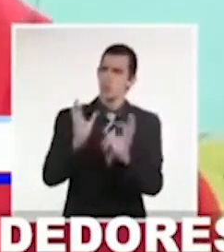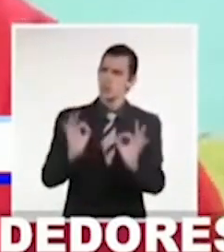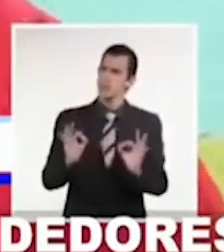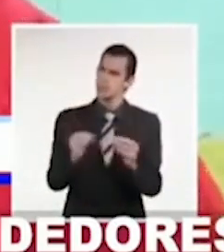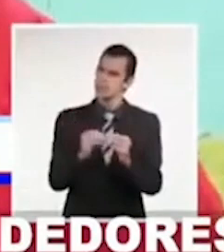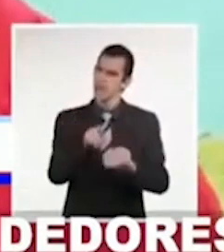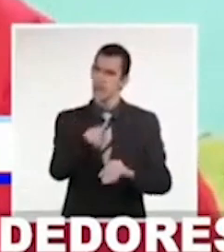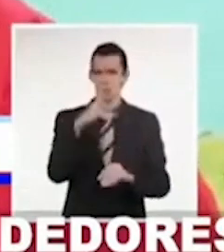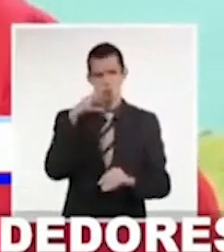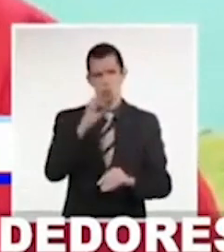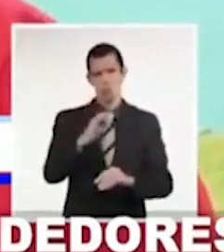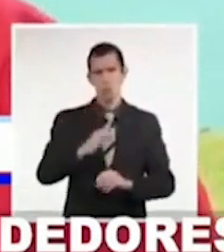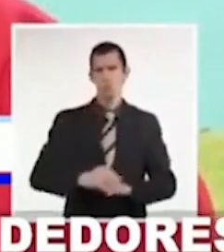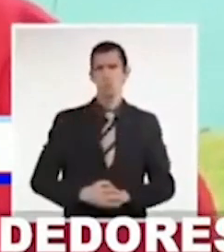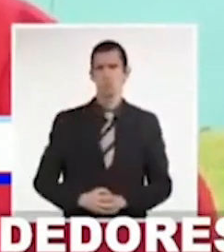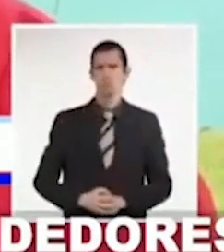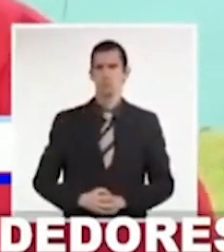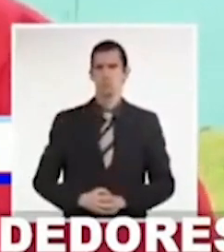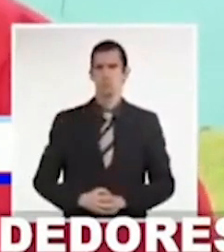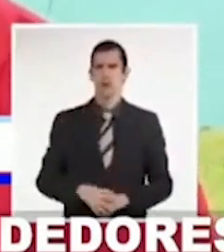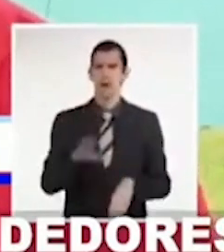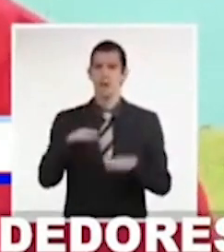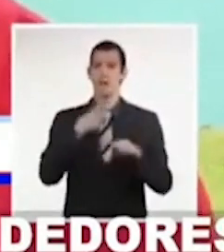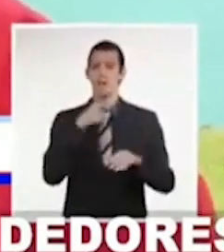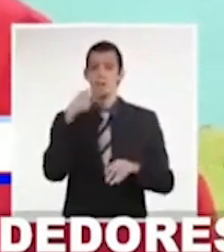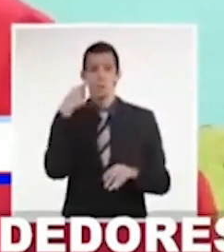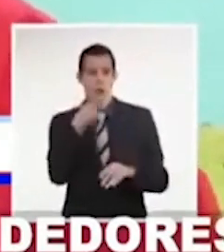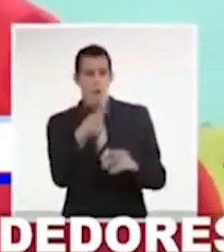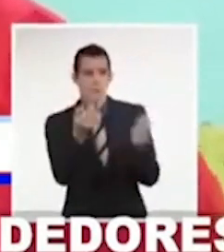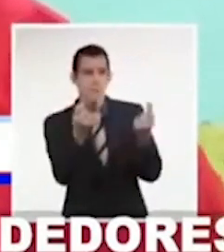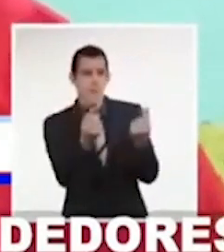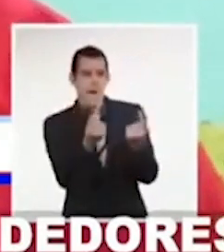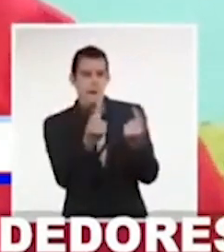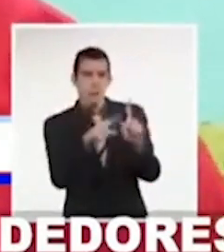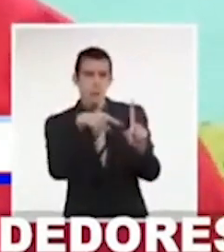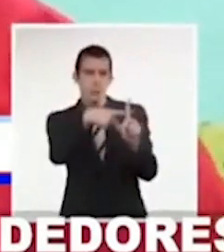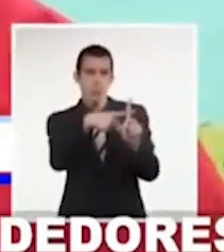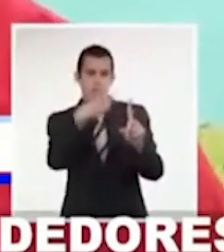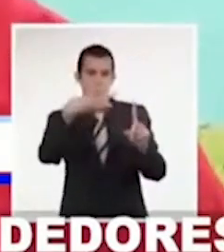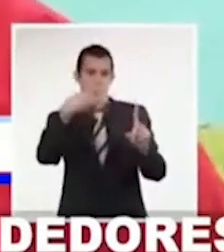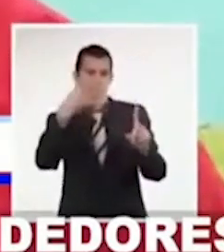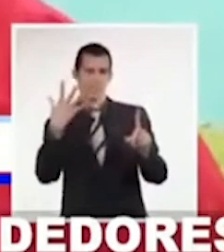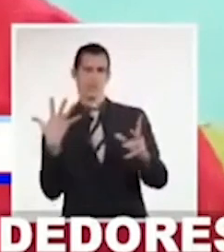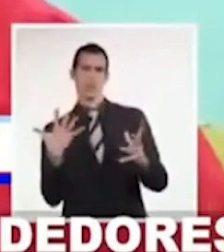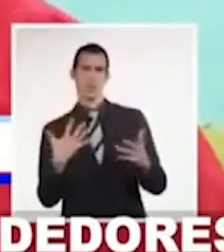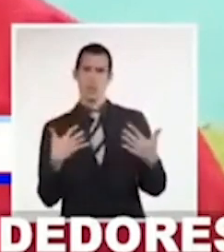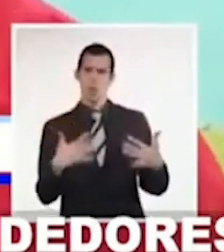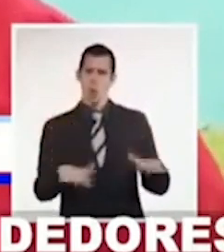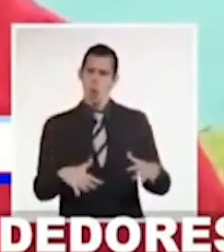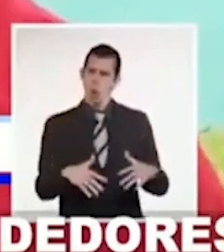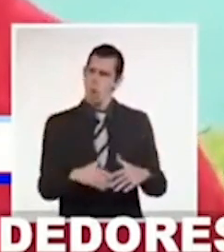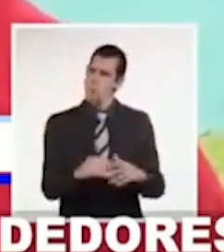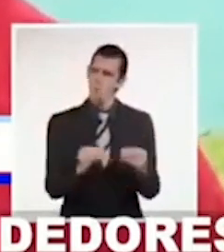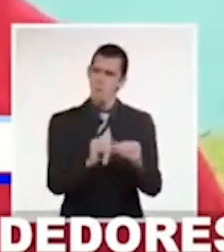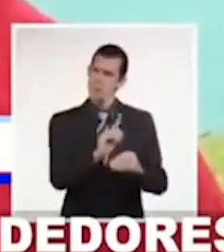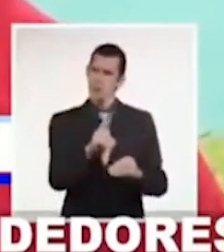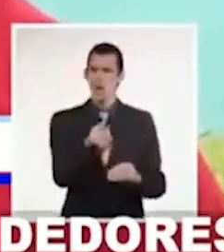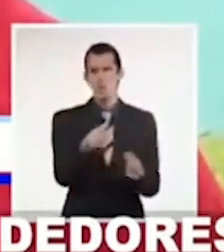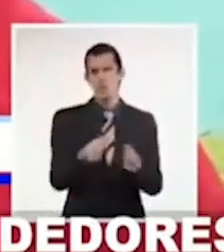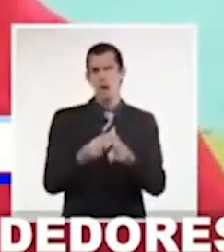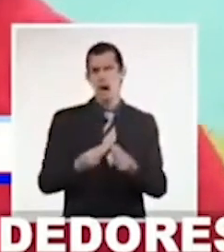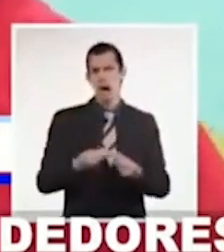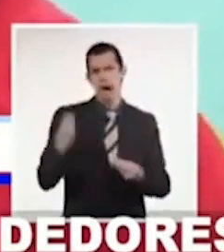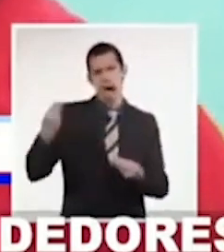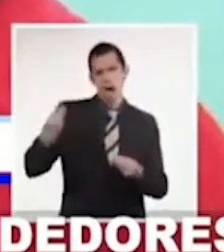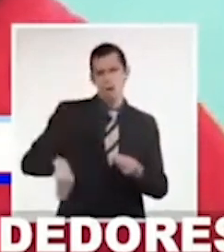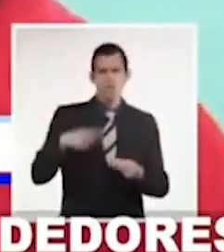esto para multiplicar por 3, 4, 5 veces el precio del producto y aprovechándose también de la necesidad que